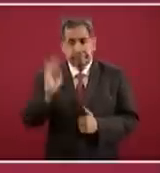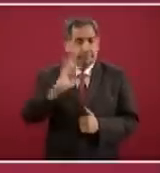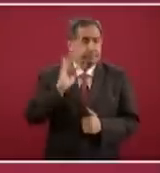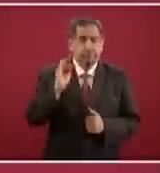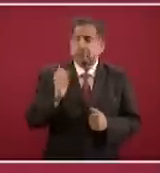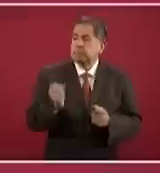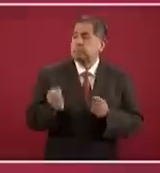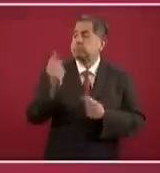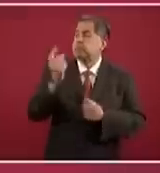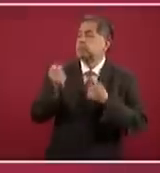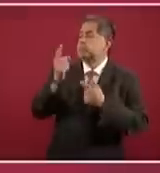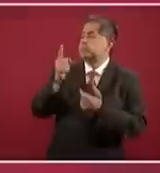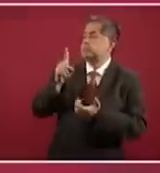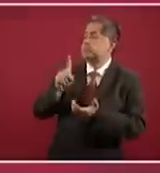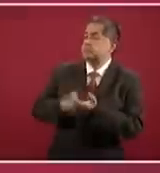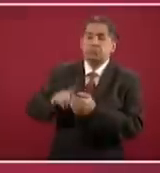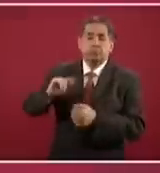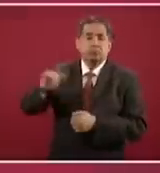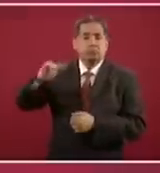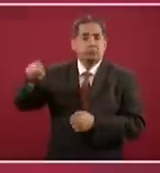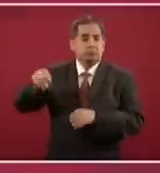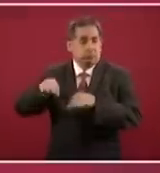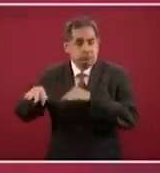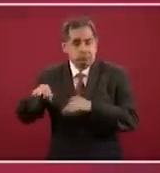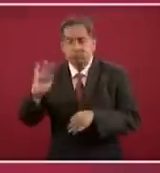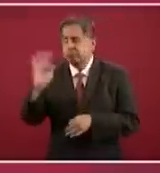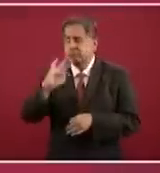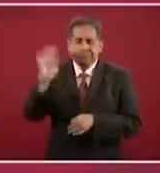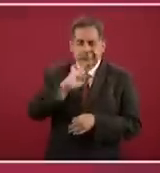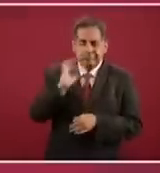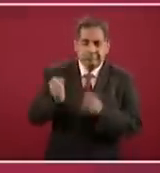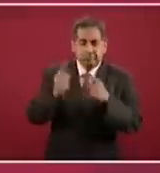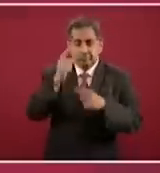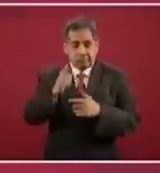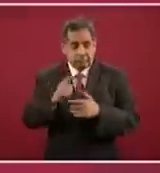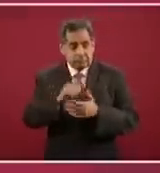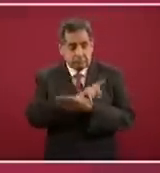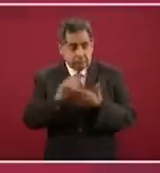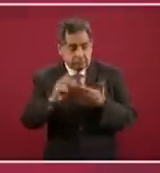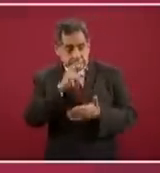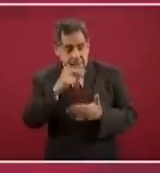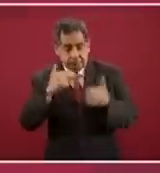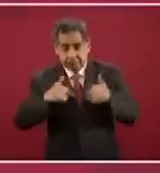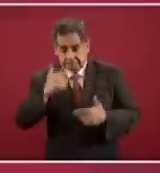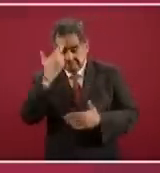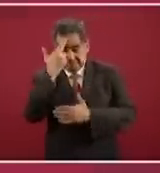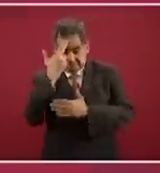servidor público viola derechos humanos,